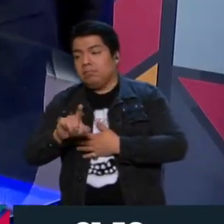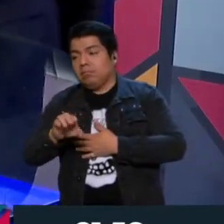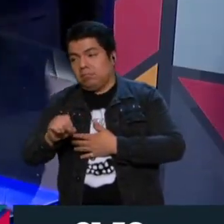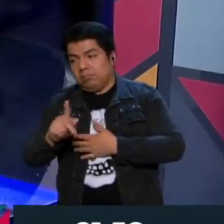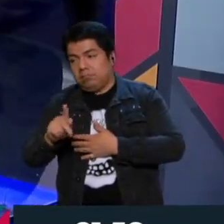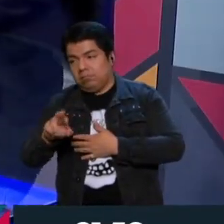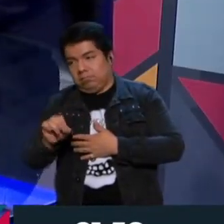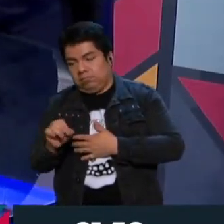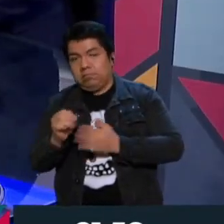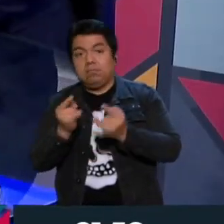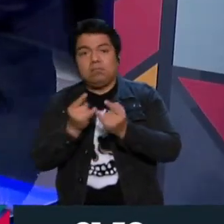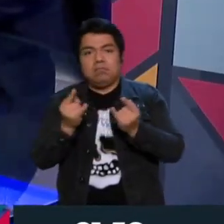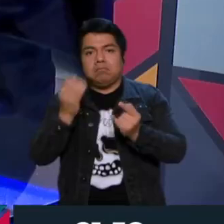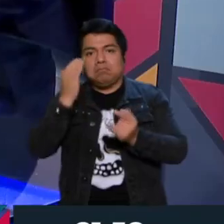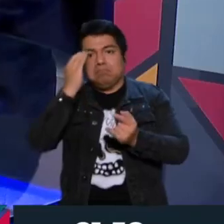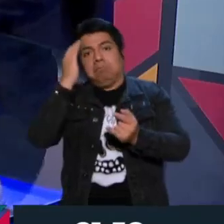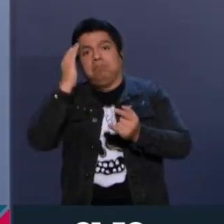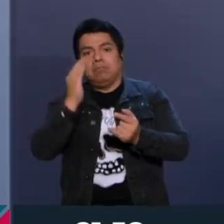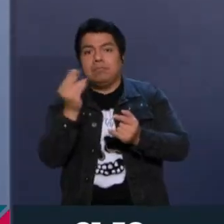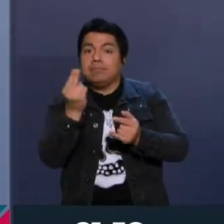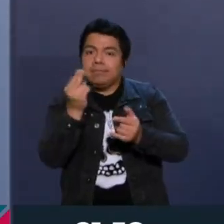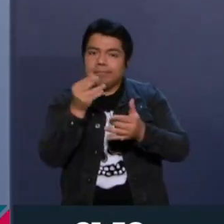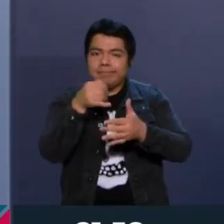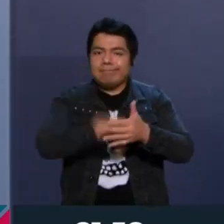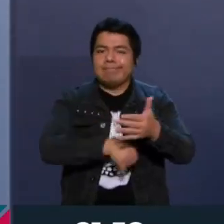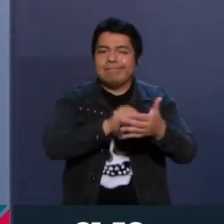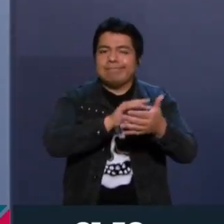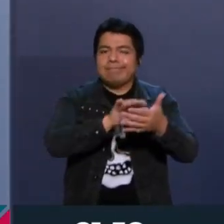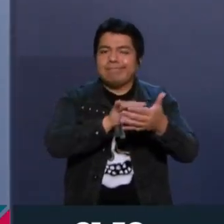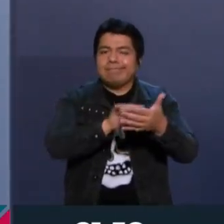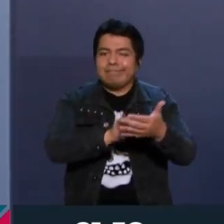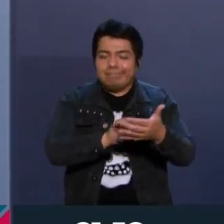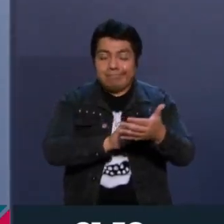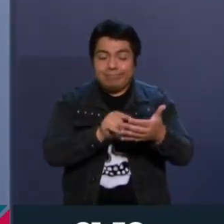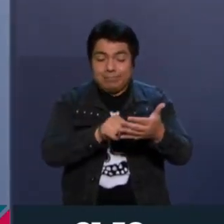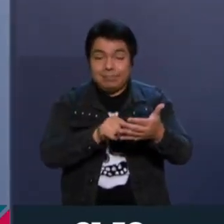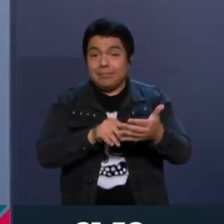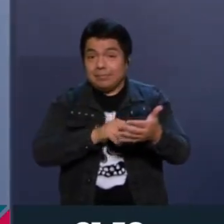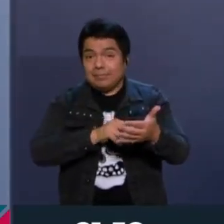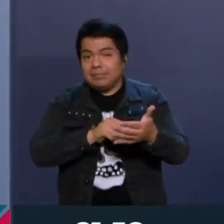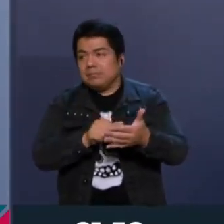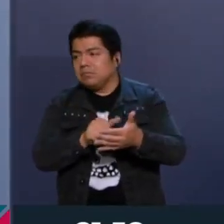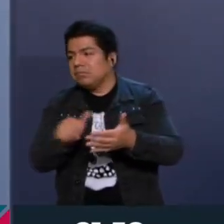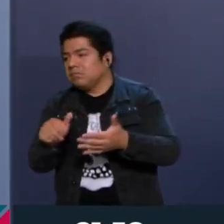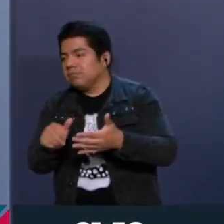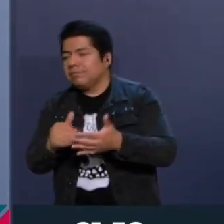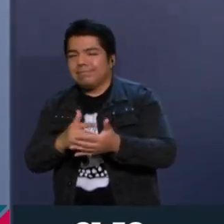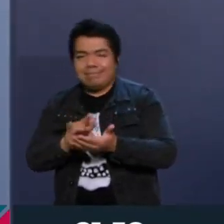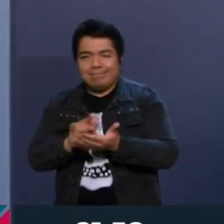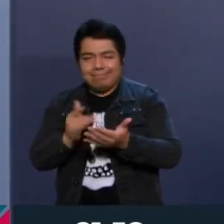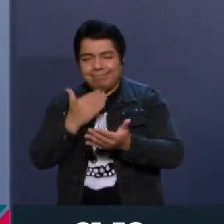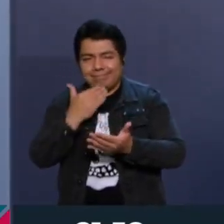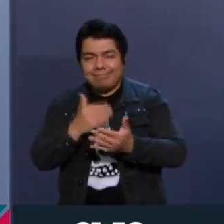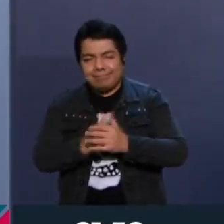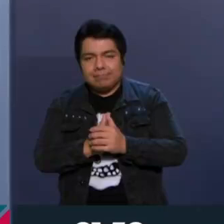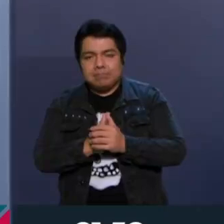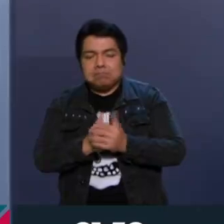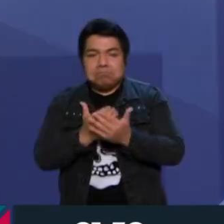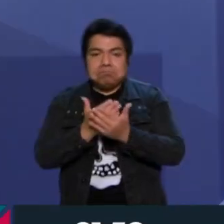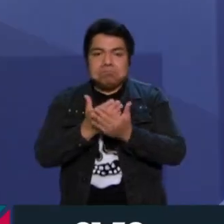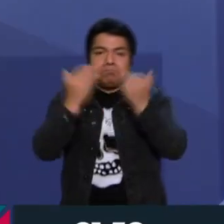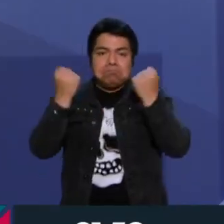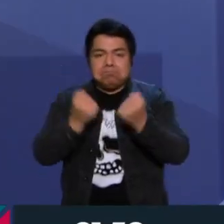esas historias que de repente no conoces si no te adentras en este tipo de libros, pero que si se presentan en otros contenidos, se agradece muchísimo. O yo no sé si